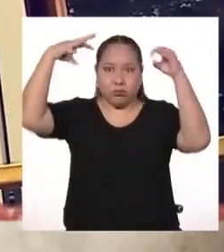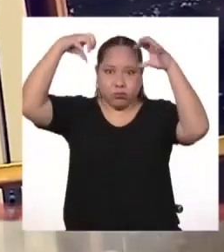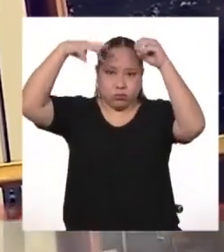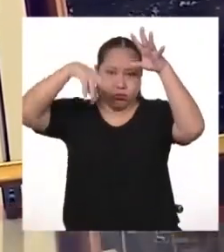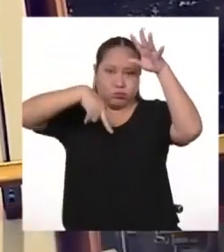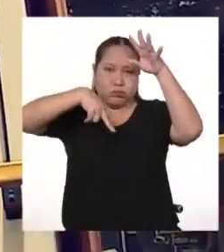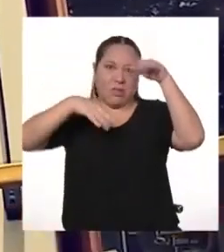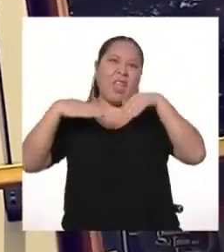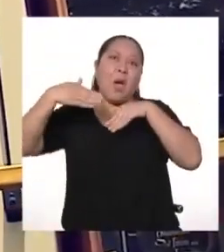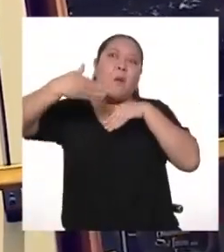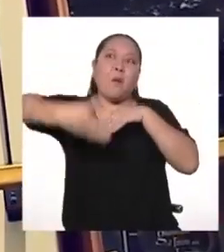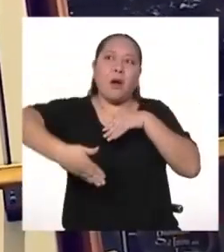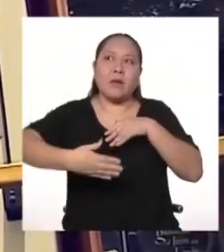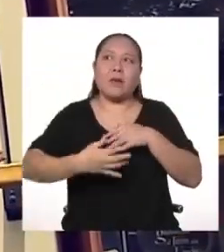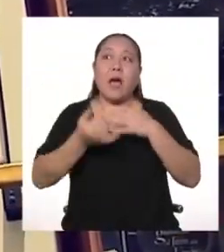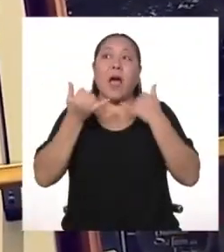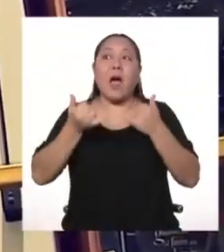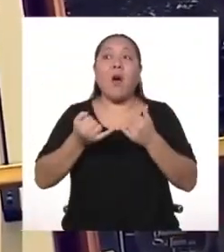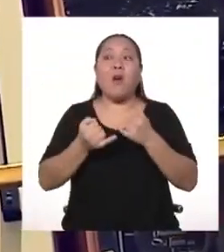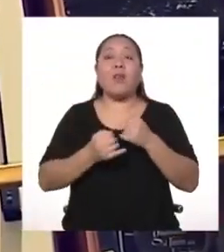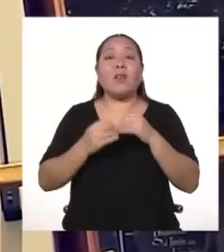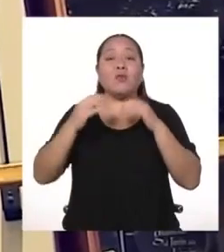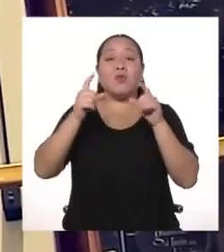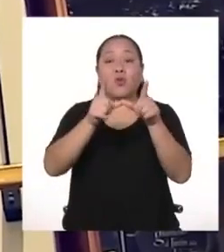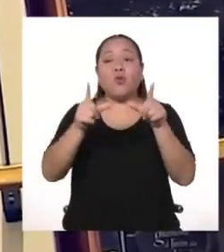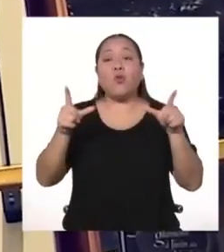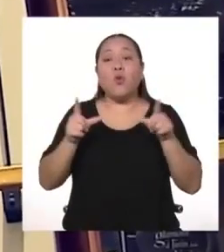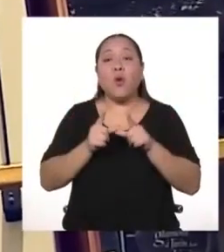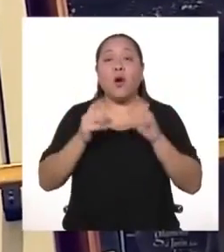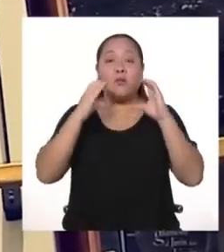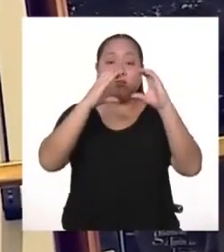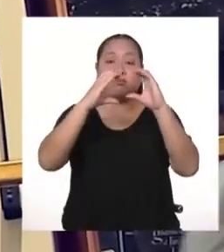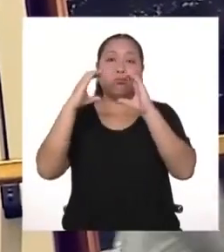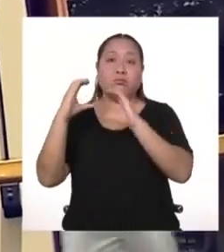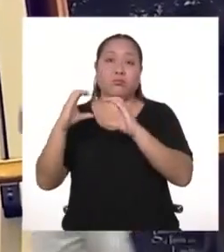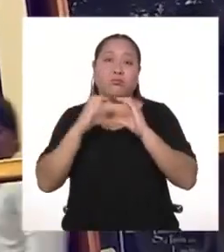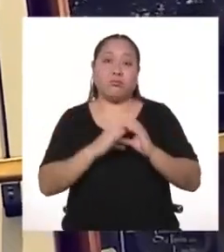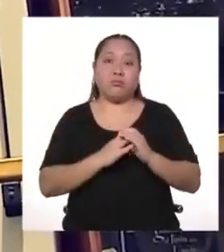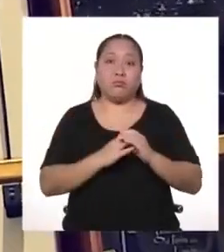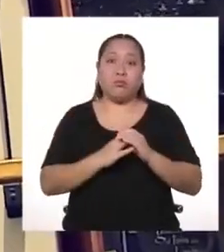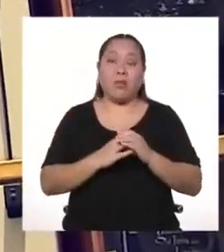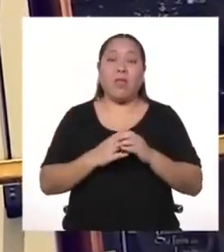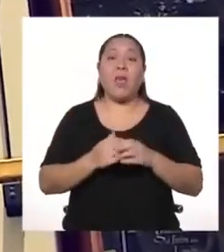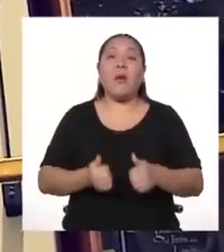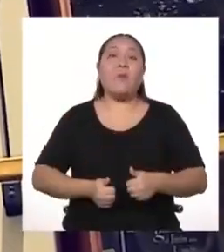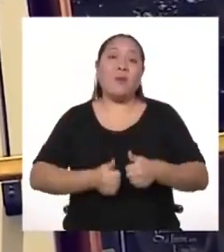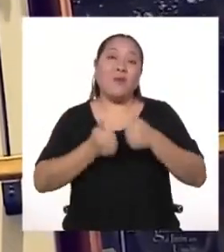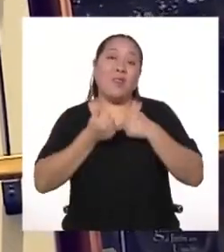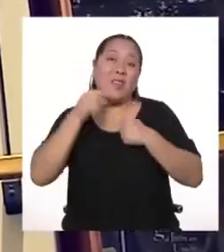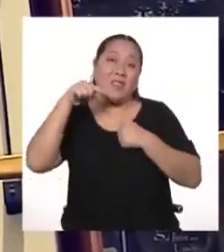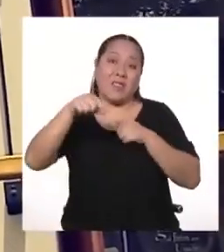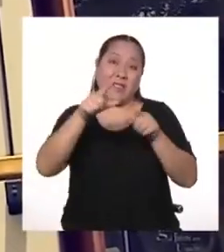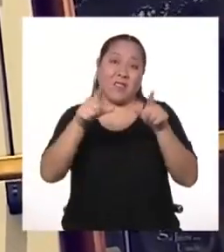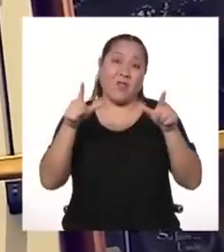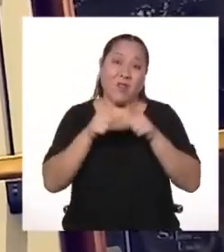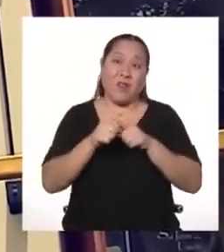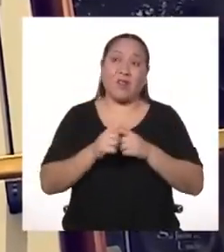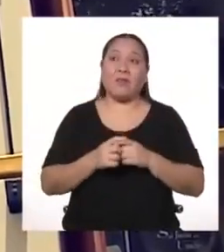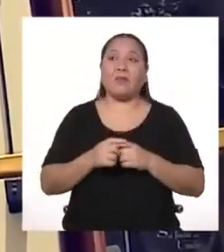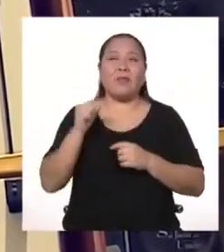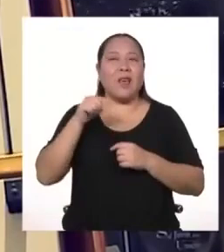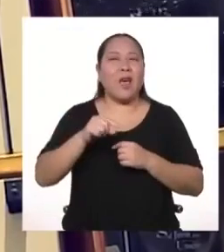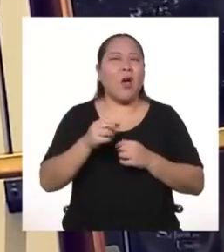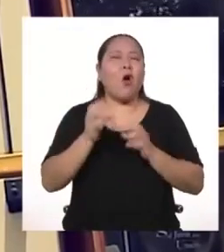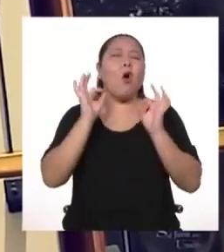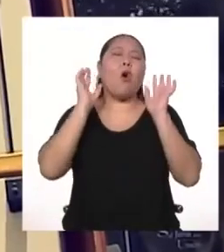departamentos, que es quien lo ocupa hoy en día. Ojalá que siempre se cuide su arquitectura, porque nos recuerda